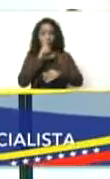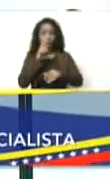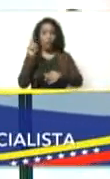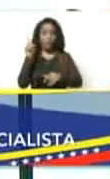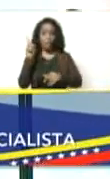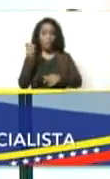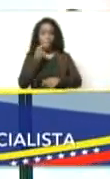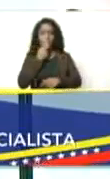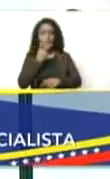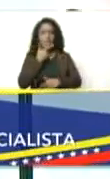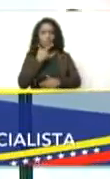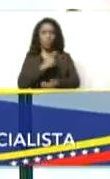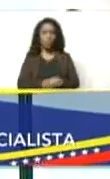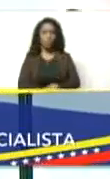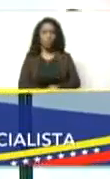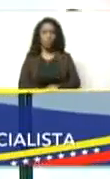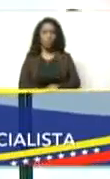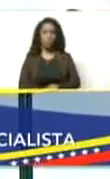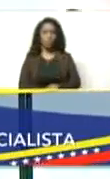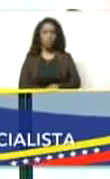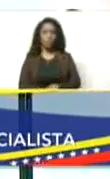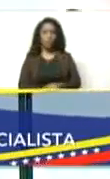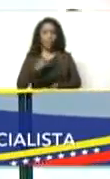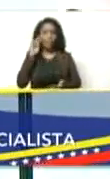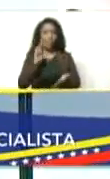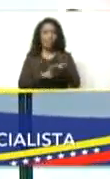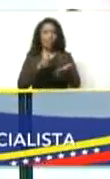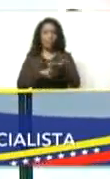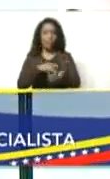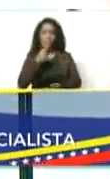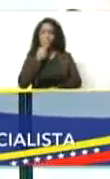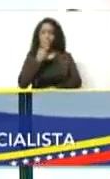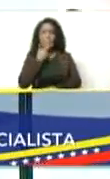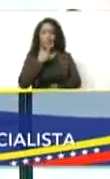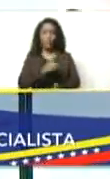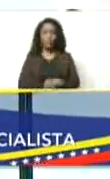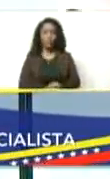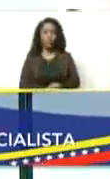es una belleza, de verdad es una belleza.